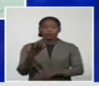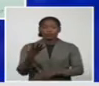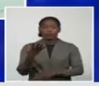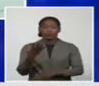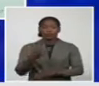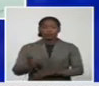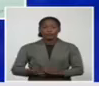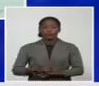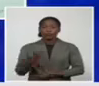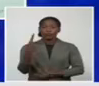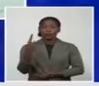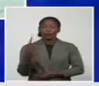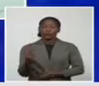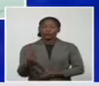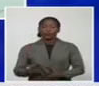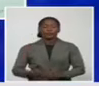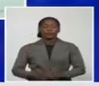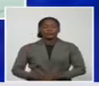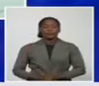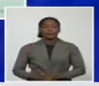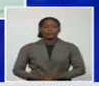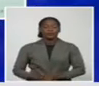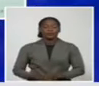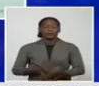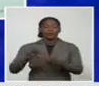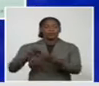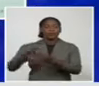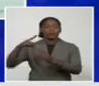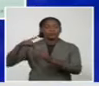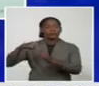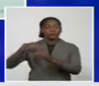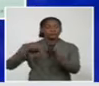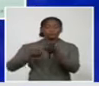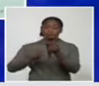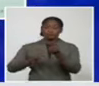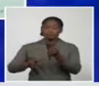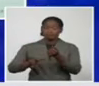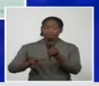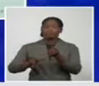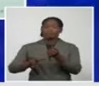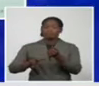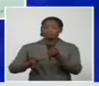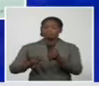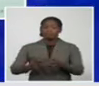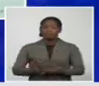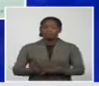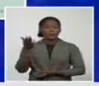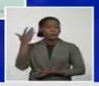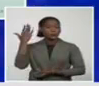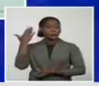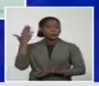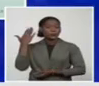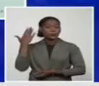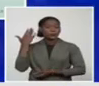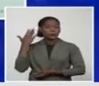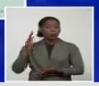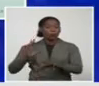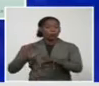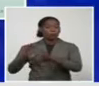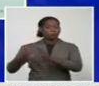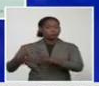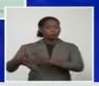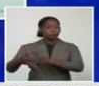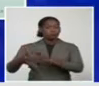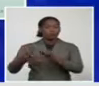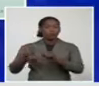autóctono cada uno. Guantánamo, provincia que después de un incremento que tuvo, lleva